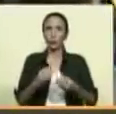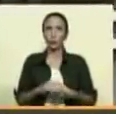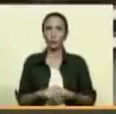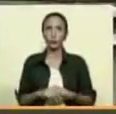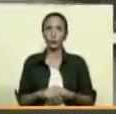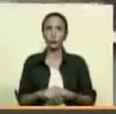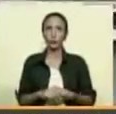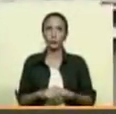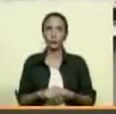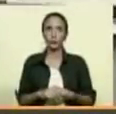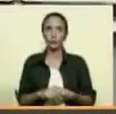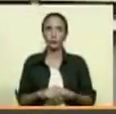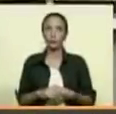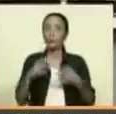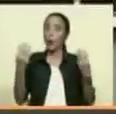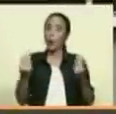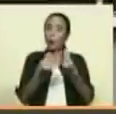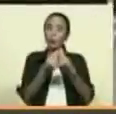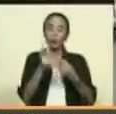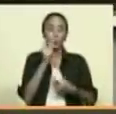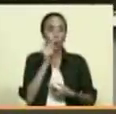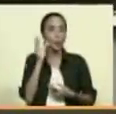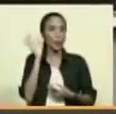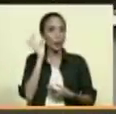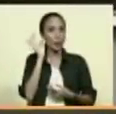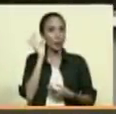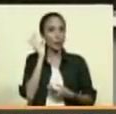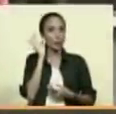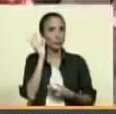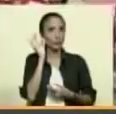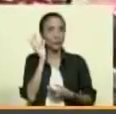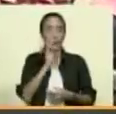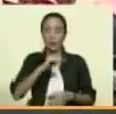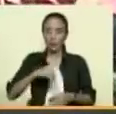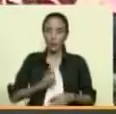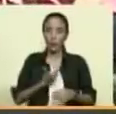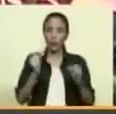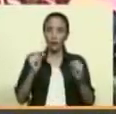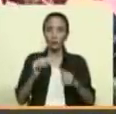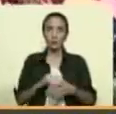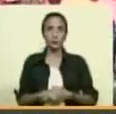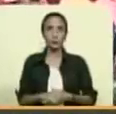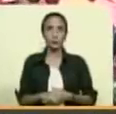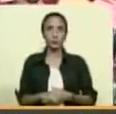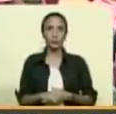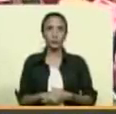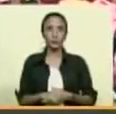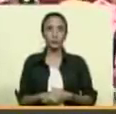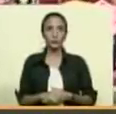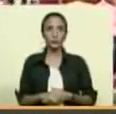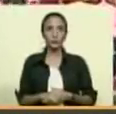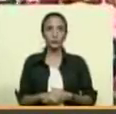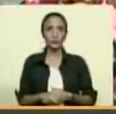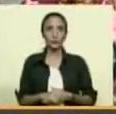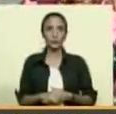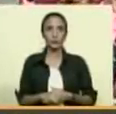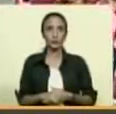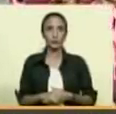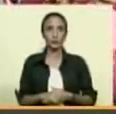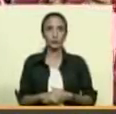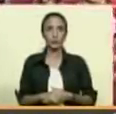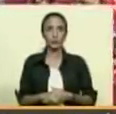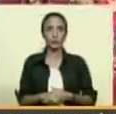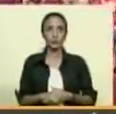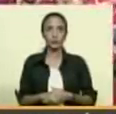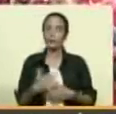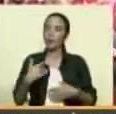Juntos y juntas es posible. Es posible, ¿verdad? No hemos